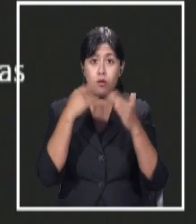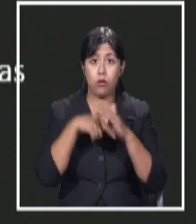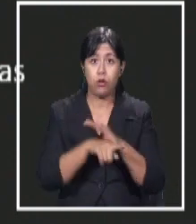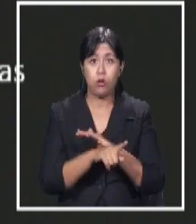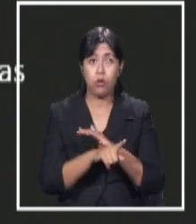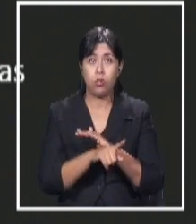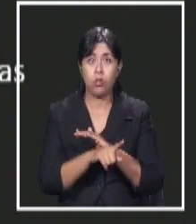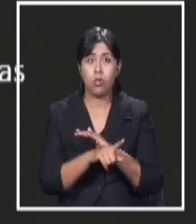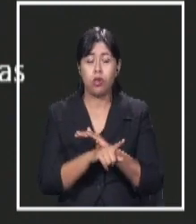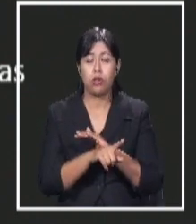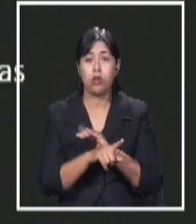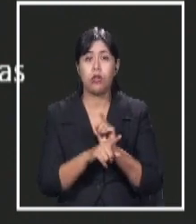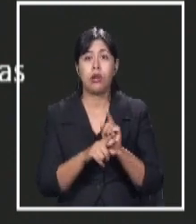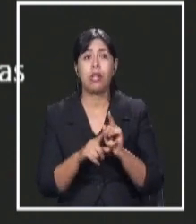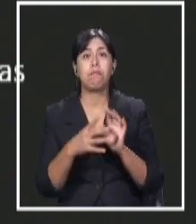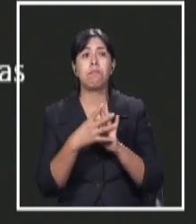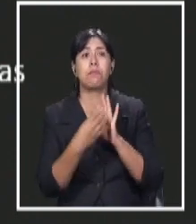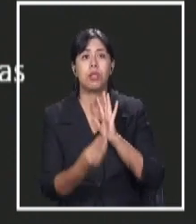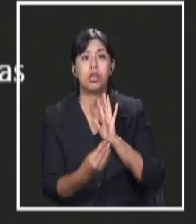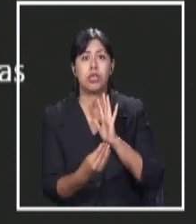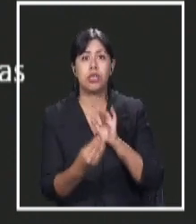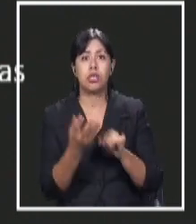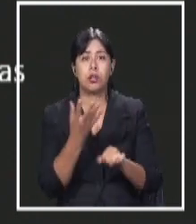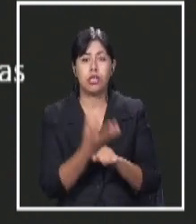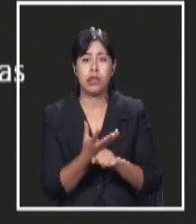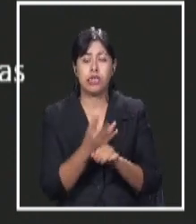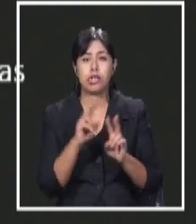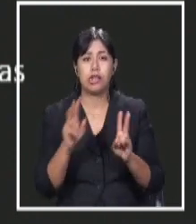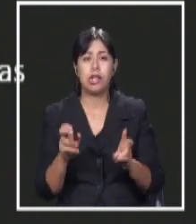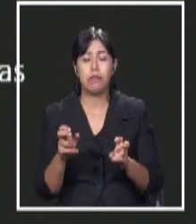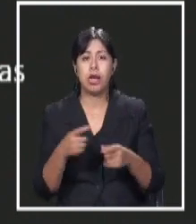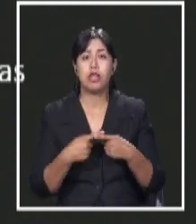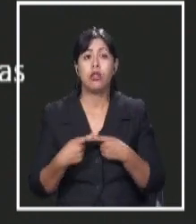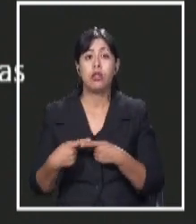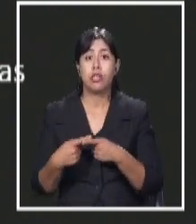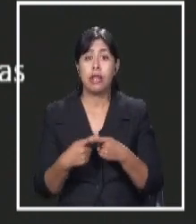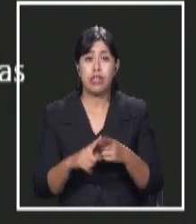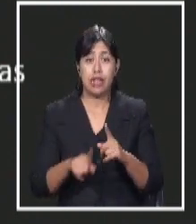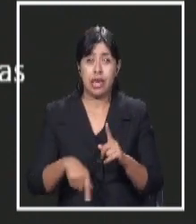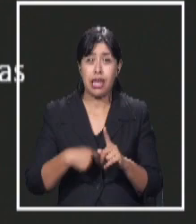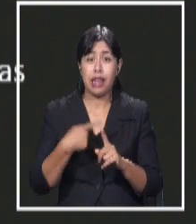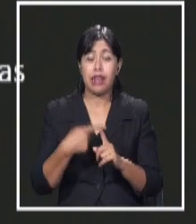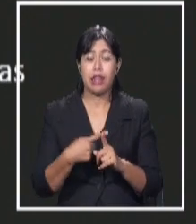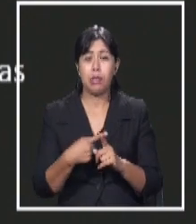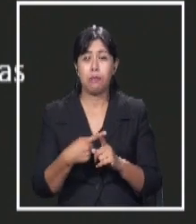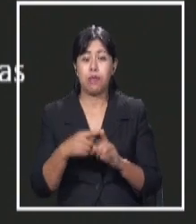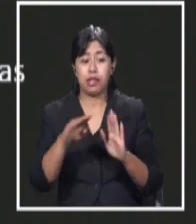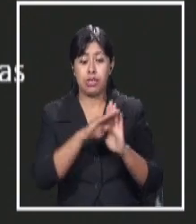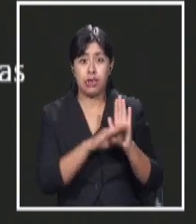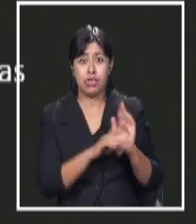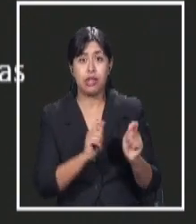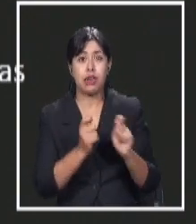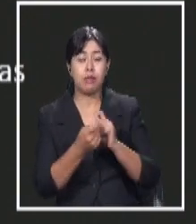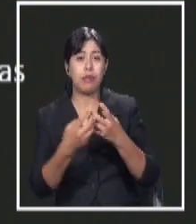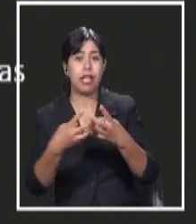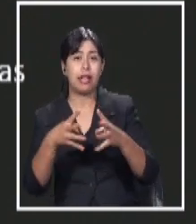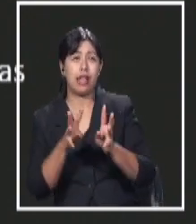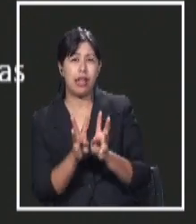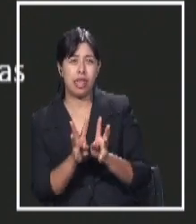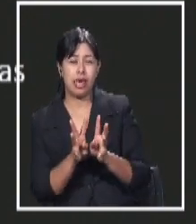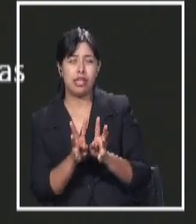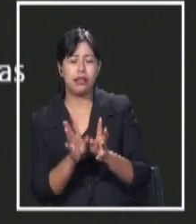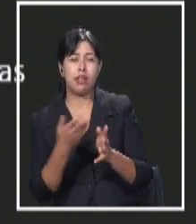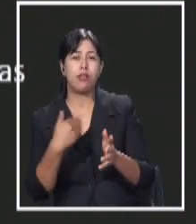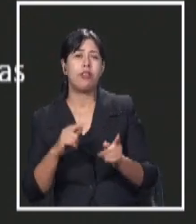a modelos que toman en cuenta determinantes sociales, además de pasar de listas a redes, tenemos